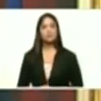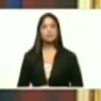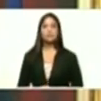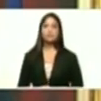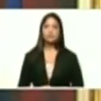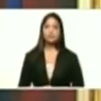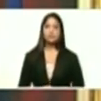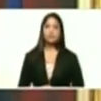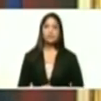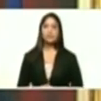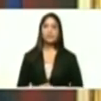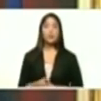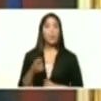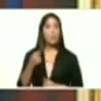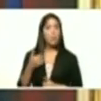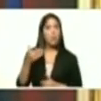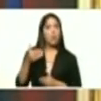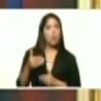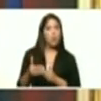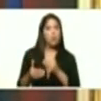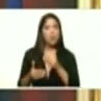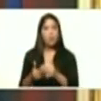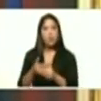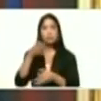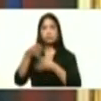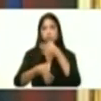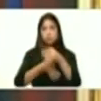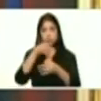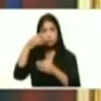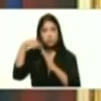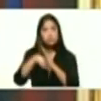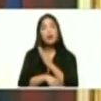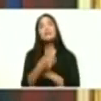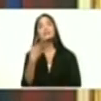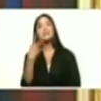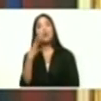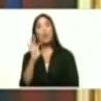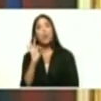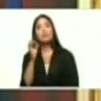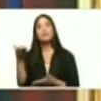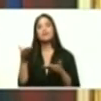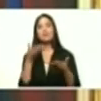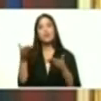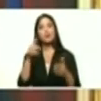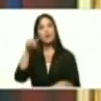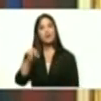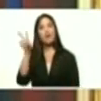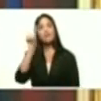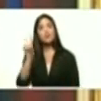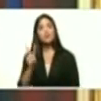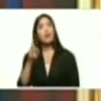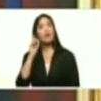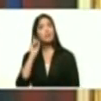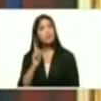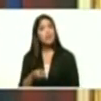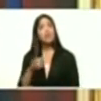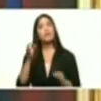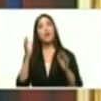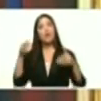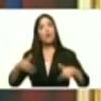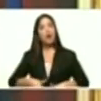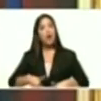que ya lo vamos estableciendo, con detalle, que son los 50 bienes, y servicios, que Venezuela debe garantizar, con